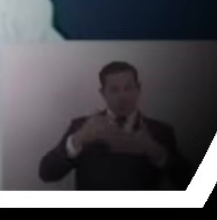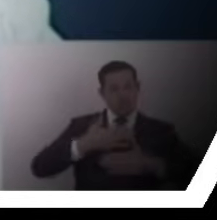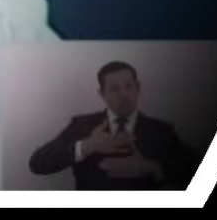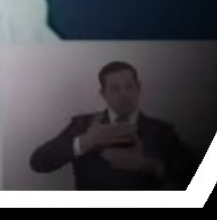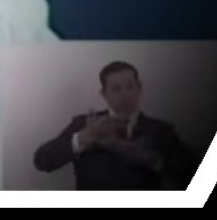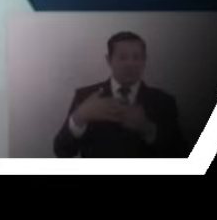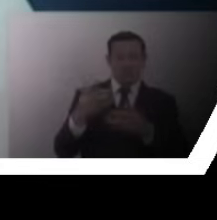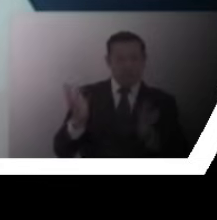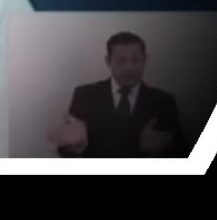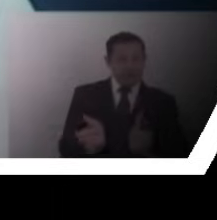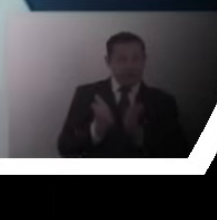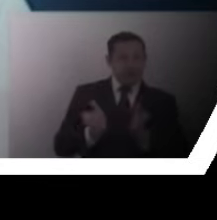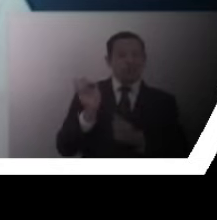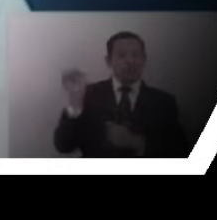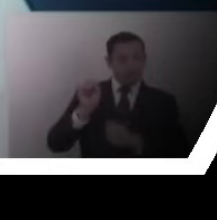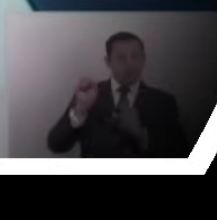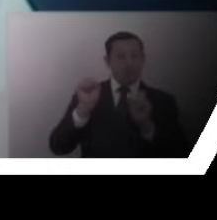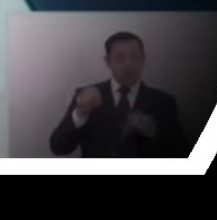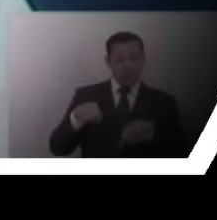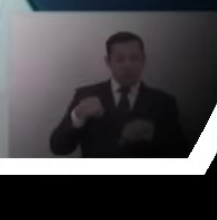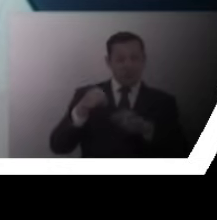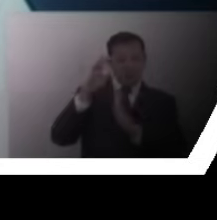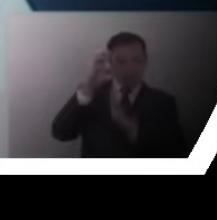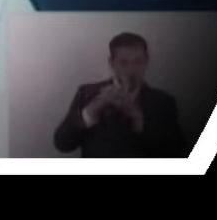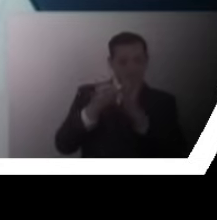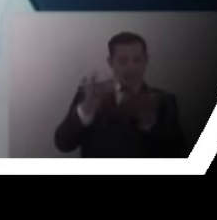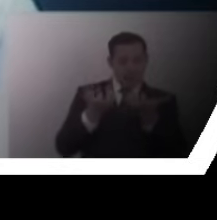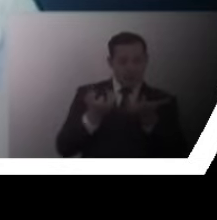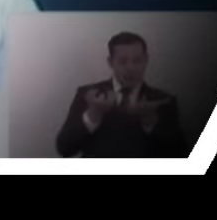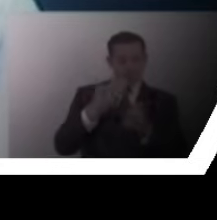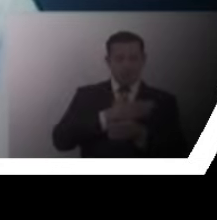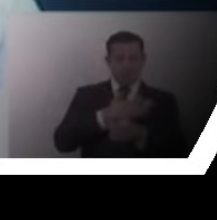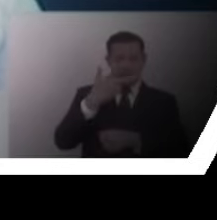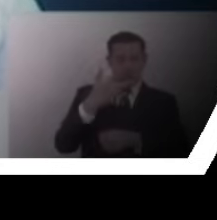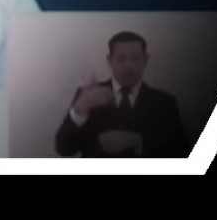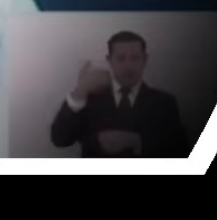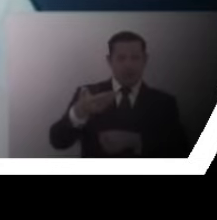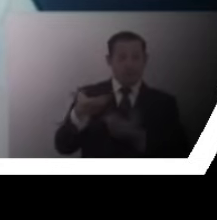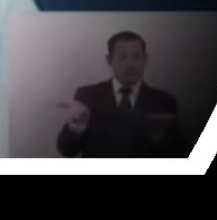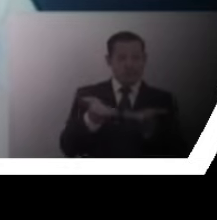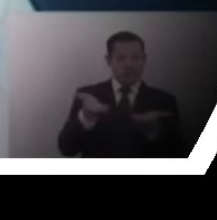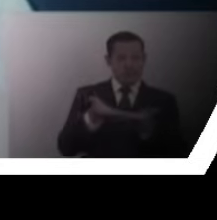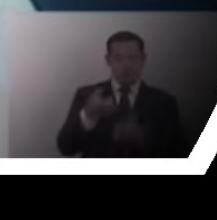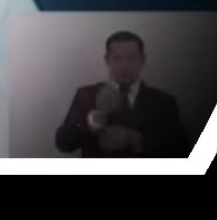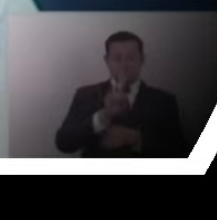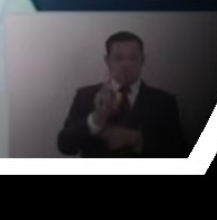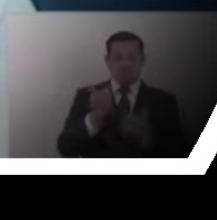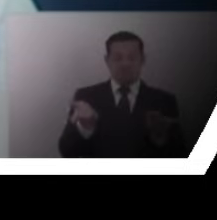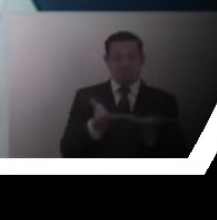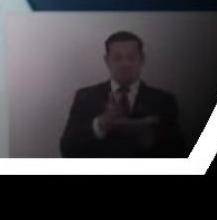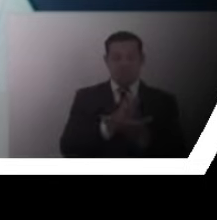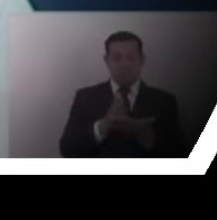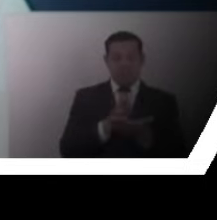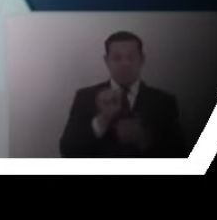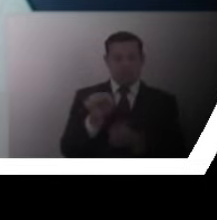oferta electoral, de que sí se puede, se quiere, y tuvieron 3 años para hacerlo y no lo